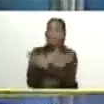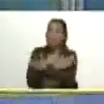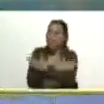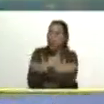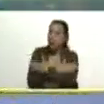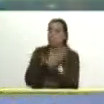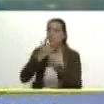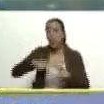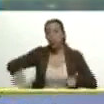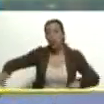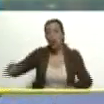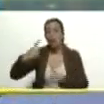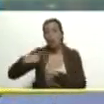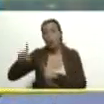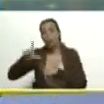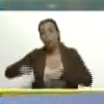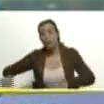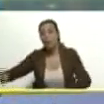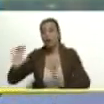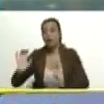Kigua. ¿Ah?